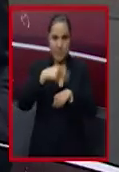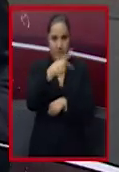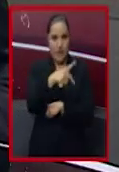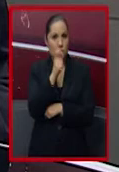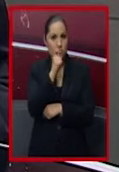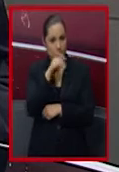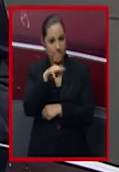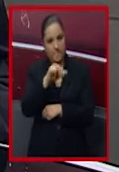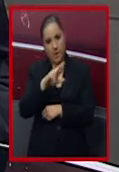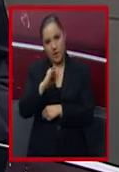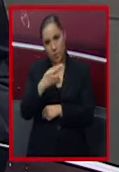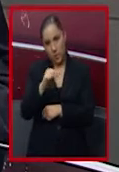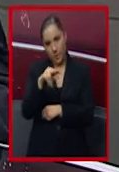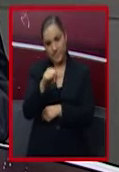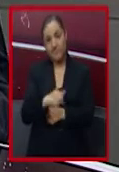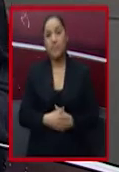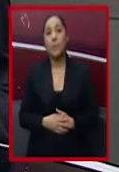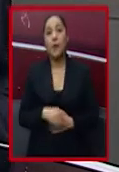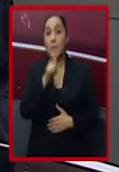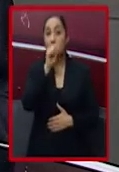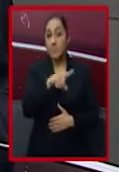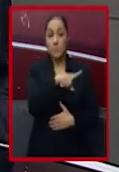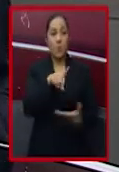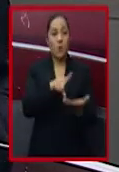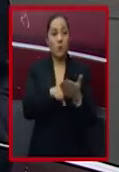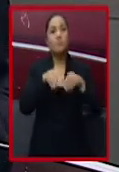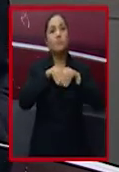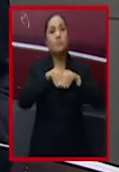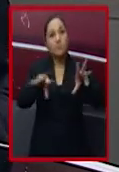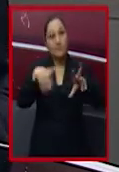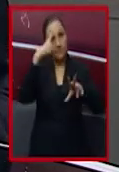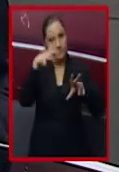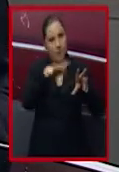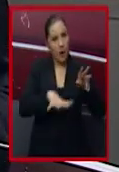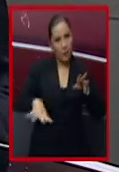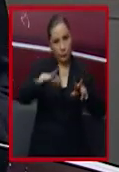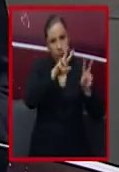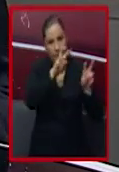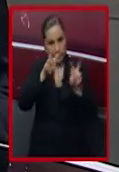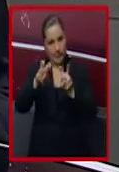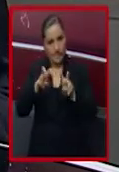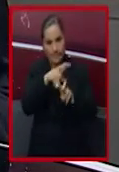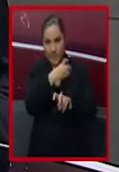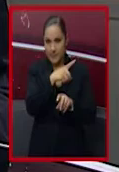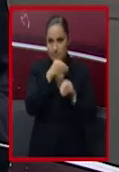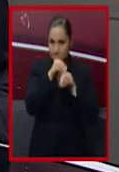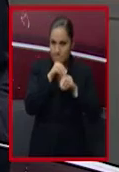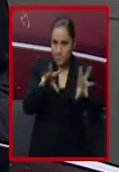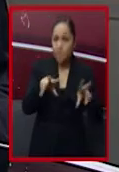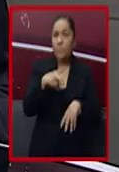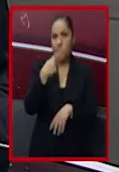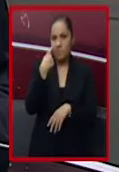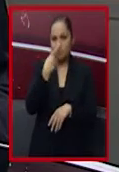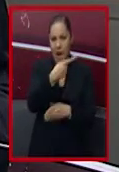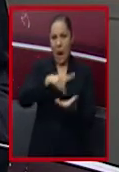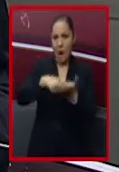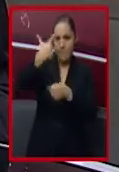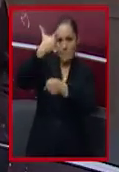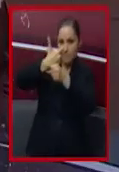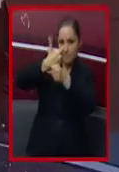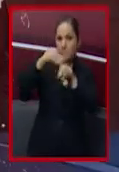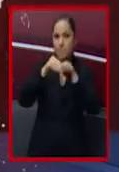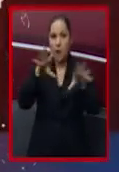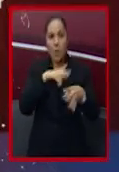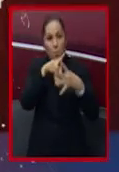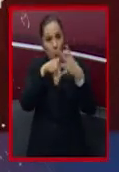Bueno, ahí está la conferencia de prensa donde lo anunciaron, pero vamos a detalle a la agenda parlamentaria del grupo parlamentario del PRI. Veamos, contempla 4 ejes.